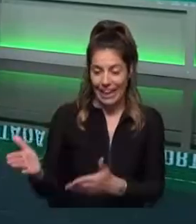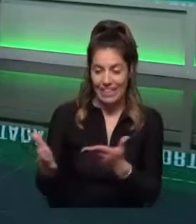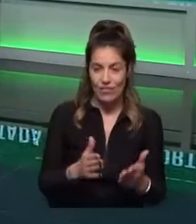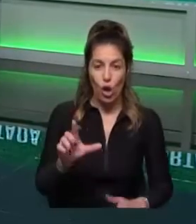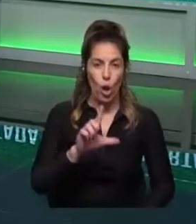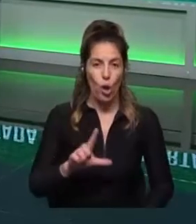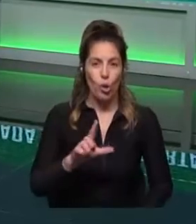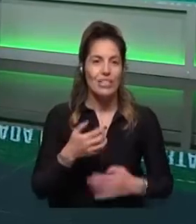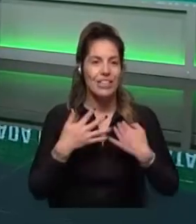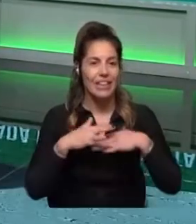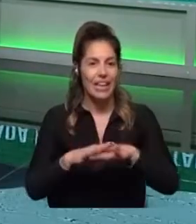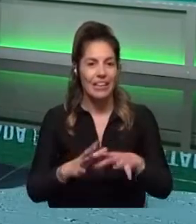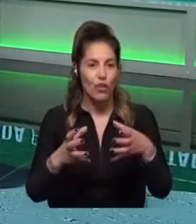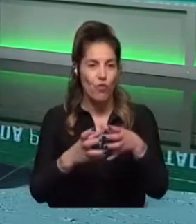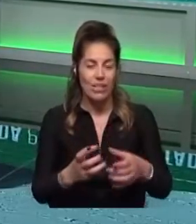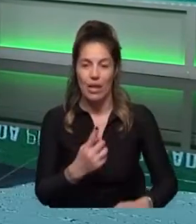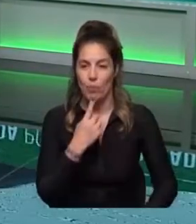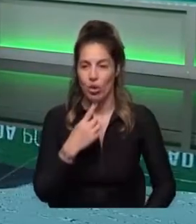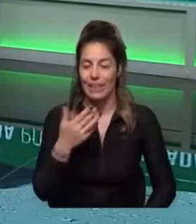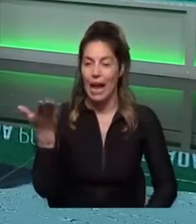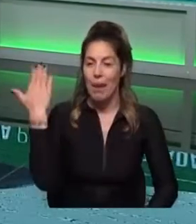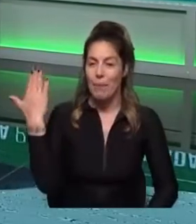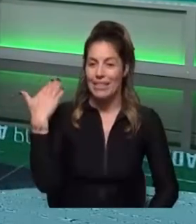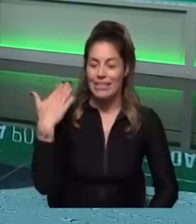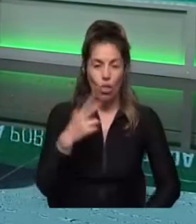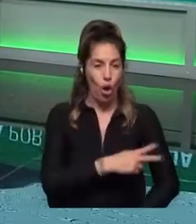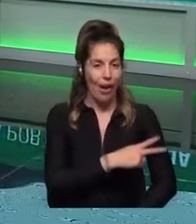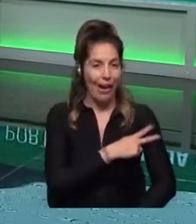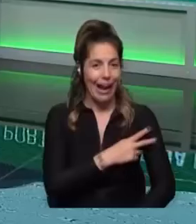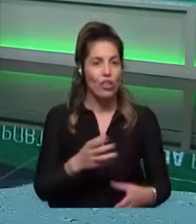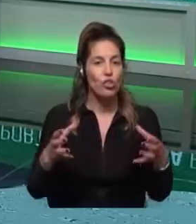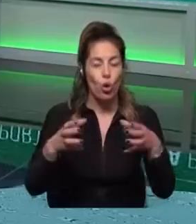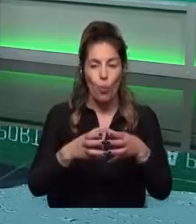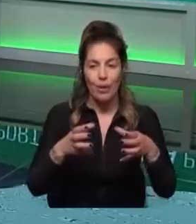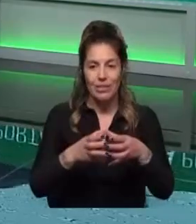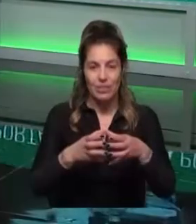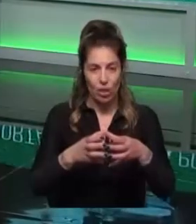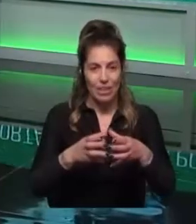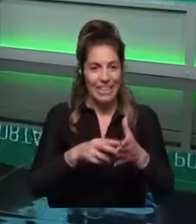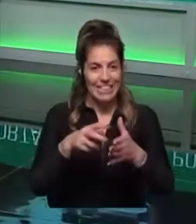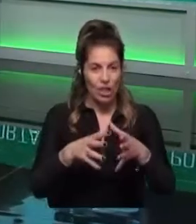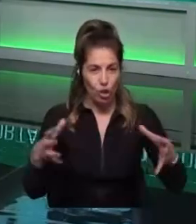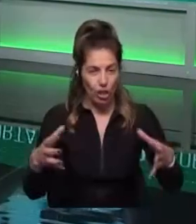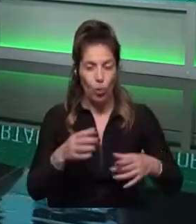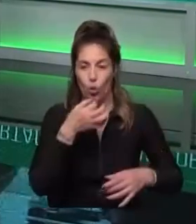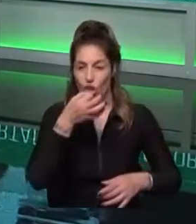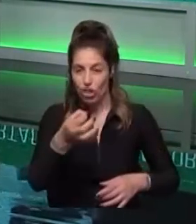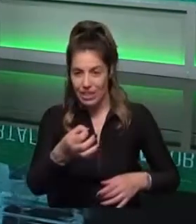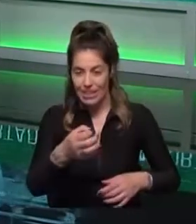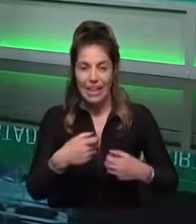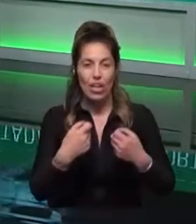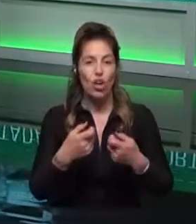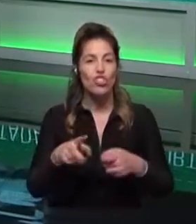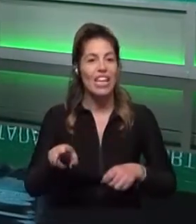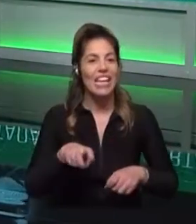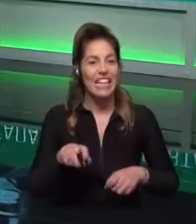lunes a integrantes de la fuerza política que en el pasado ocuparon cargos en la comisión binacional uno de ellos apuntó que los ingresos a la delegación durante